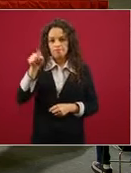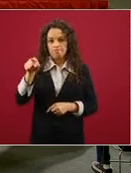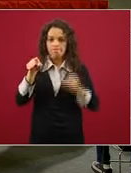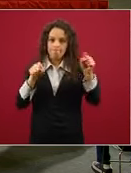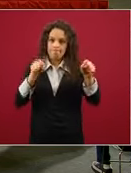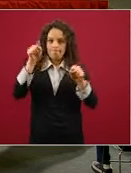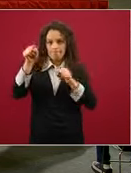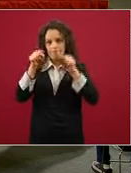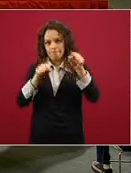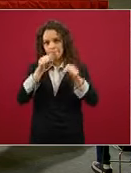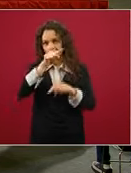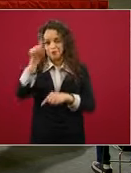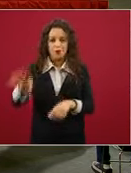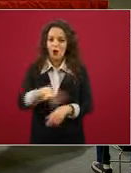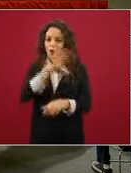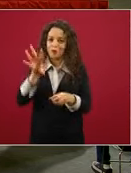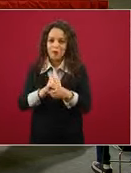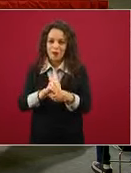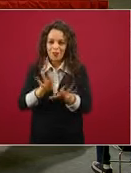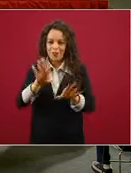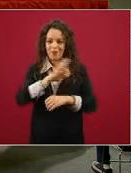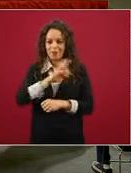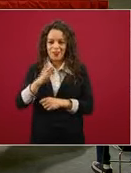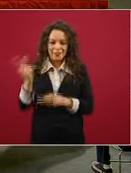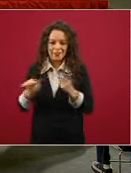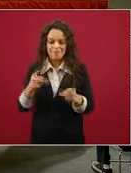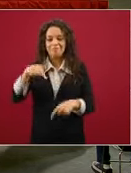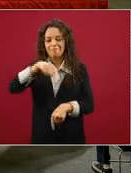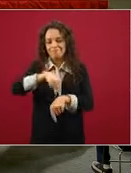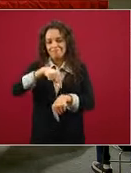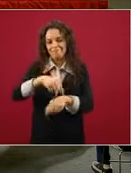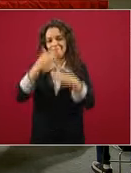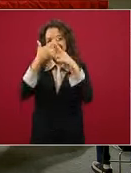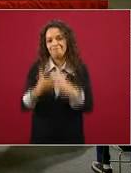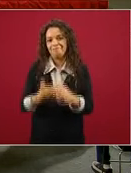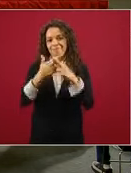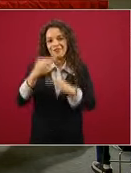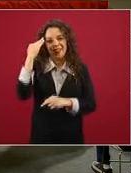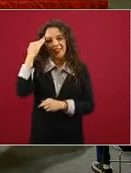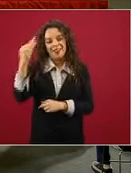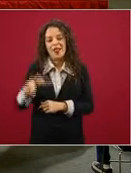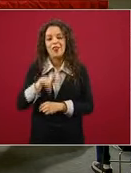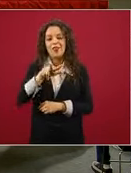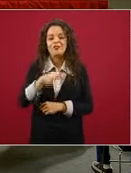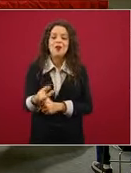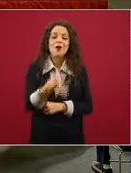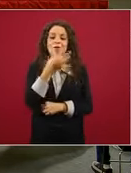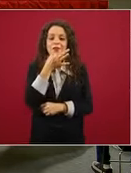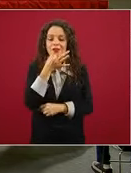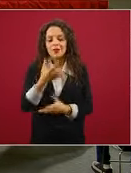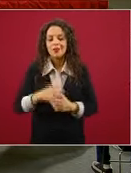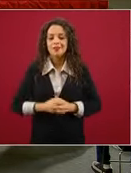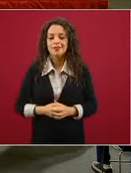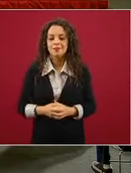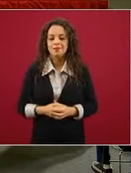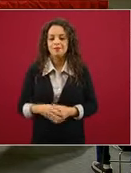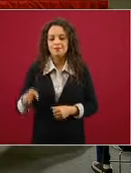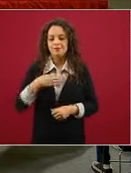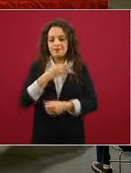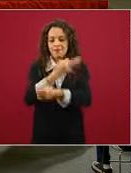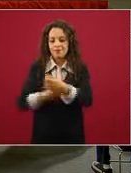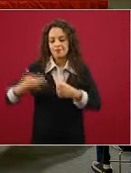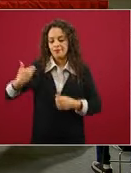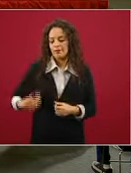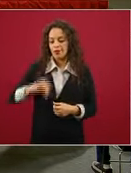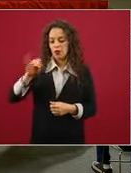Reyes, también todos. Nos quedan 18 minutos. Sí. Buenas noches, doctor. Juan Carlos Machorro, de AM de